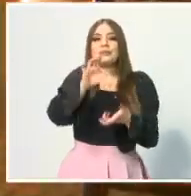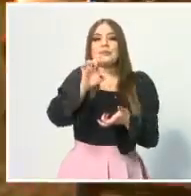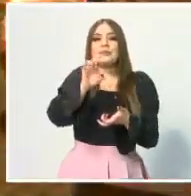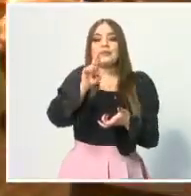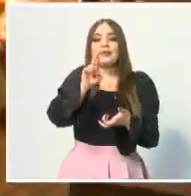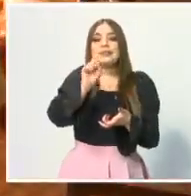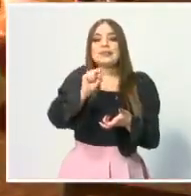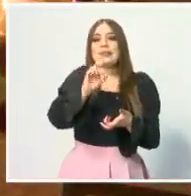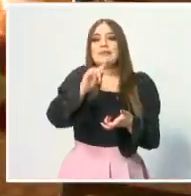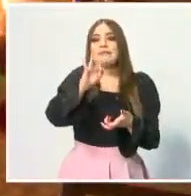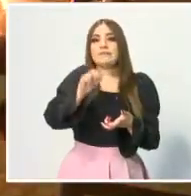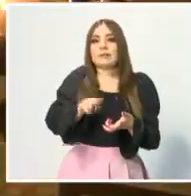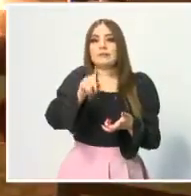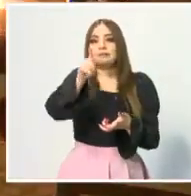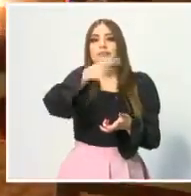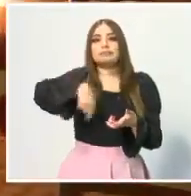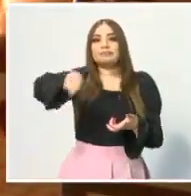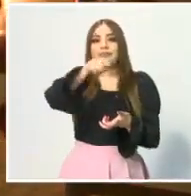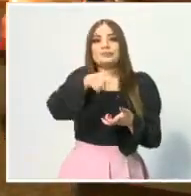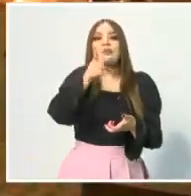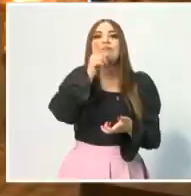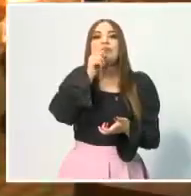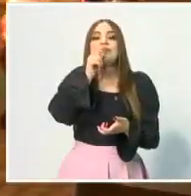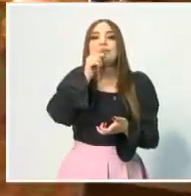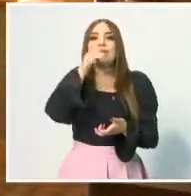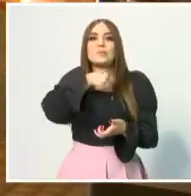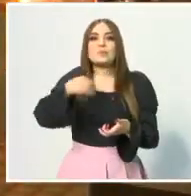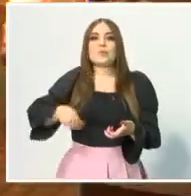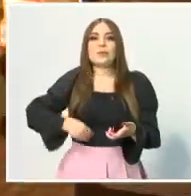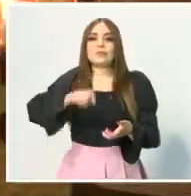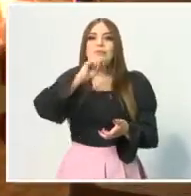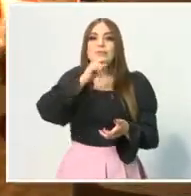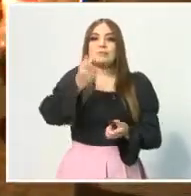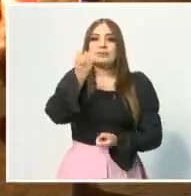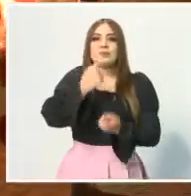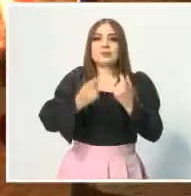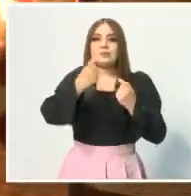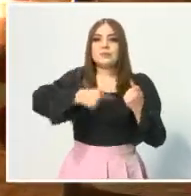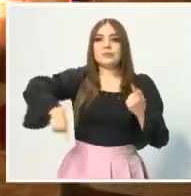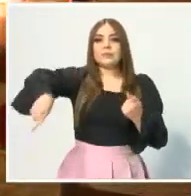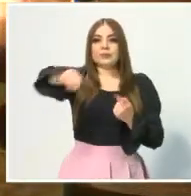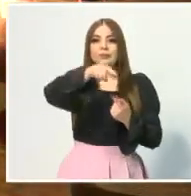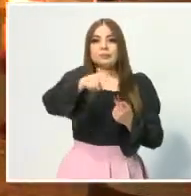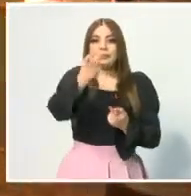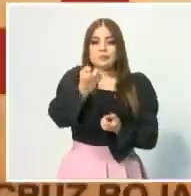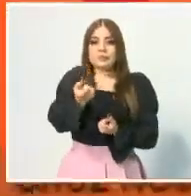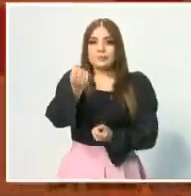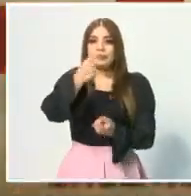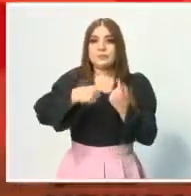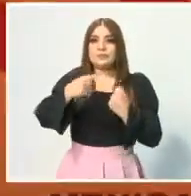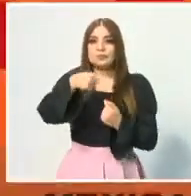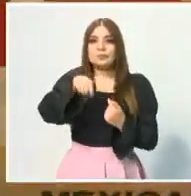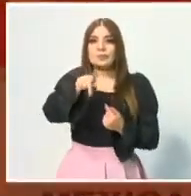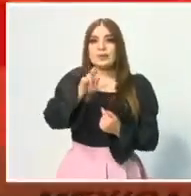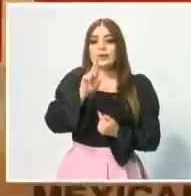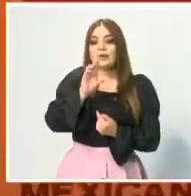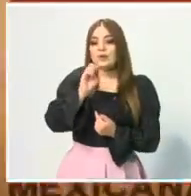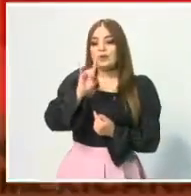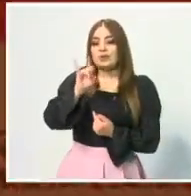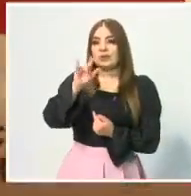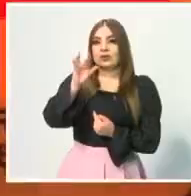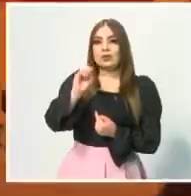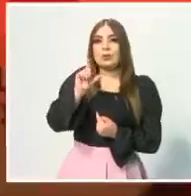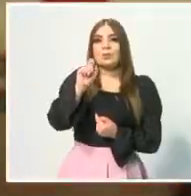acudieron policías municipales, también socorristas de Cruz Roja, que atendieron a Rodrigo Armando Rodríguez, de 20 años.